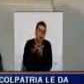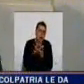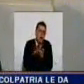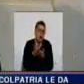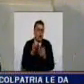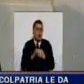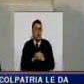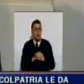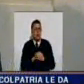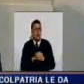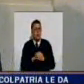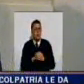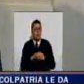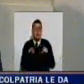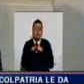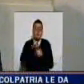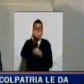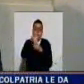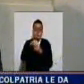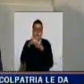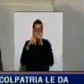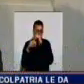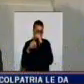de señoras todas miembros